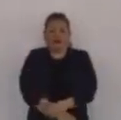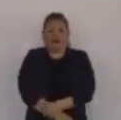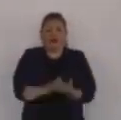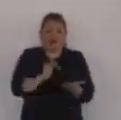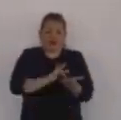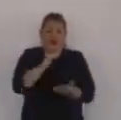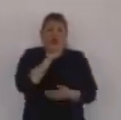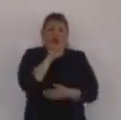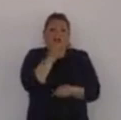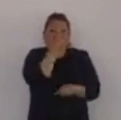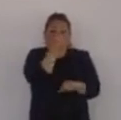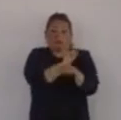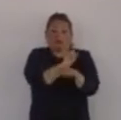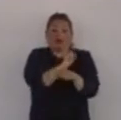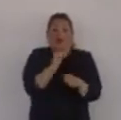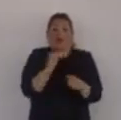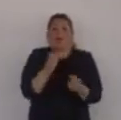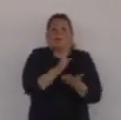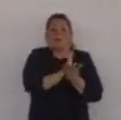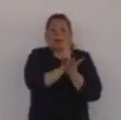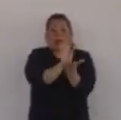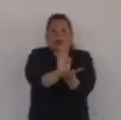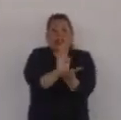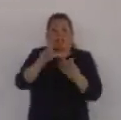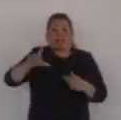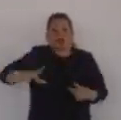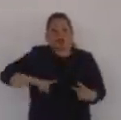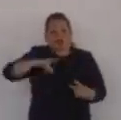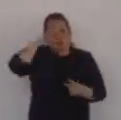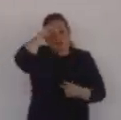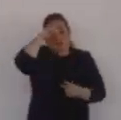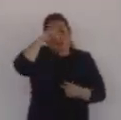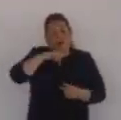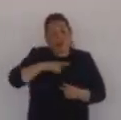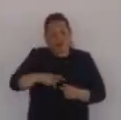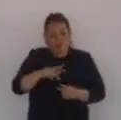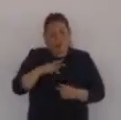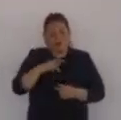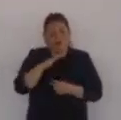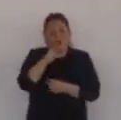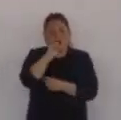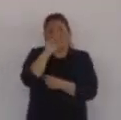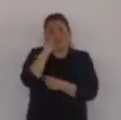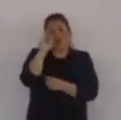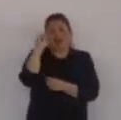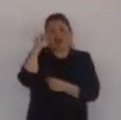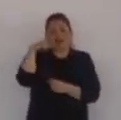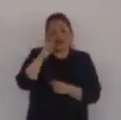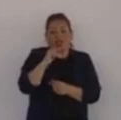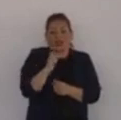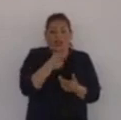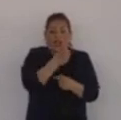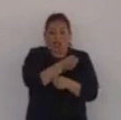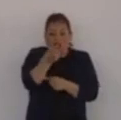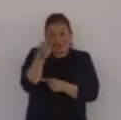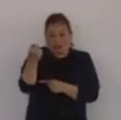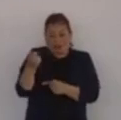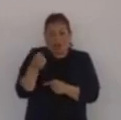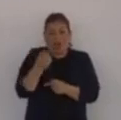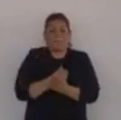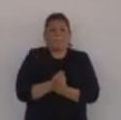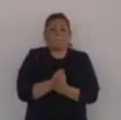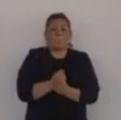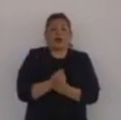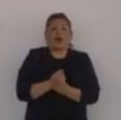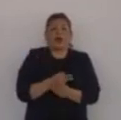Agradecemos las palabras de la Secretaria de Bienestar del Gobierno de México, Ariadna Montiel Reyes. Queremos aprovechar para saludar también la presencia dentro de